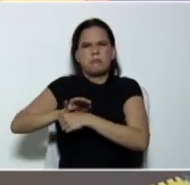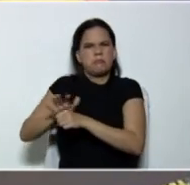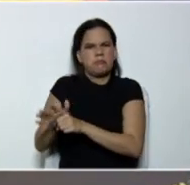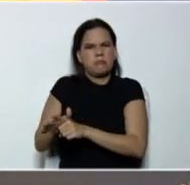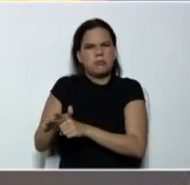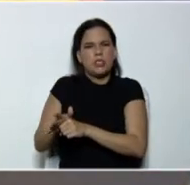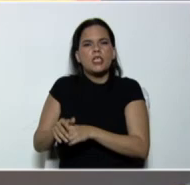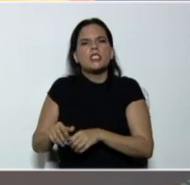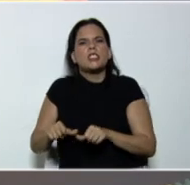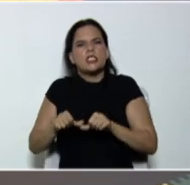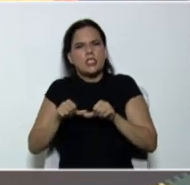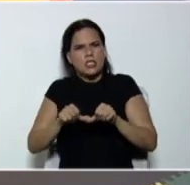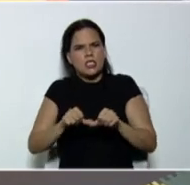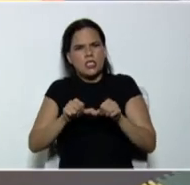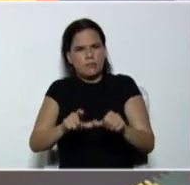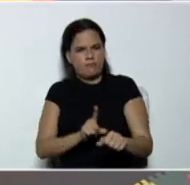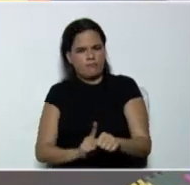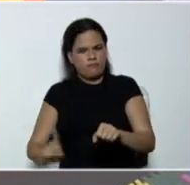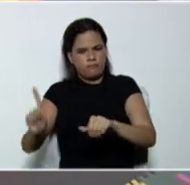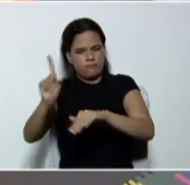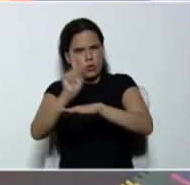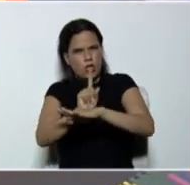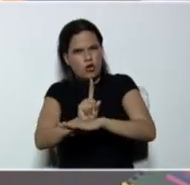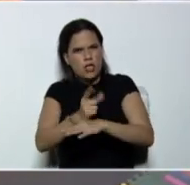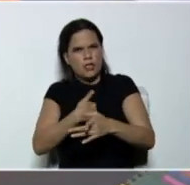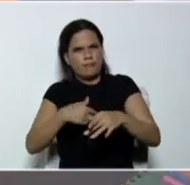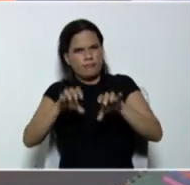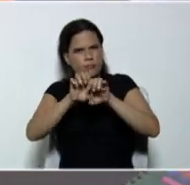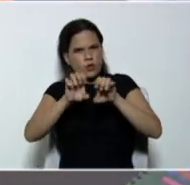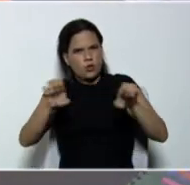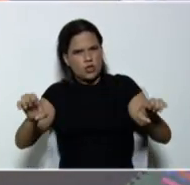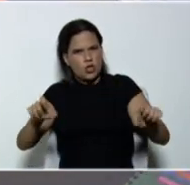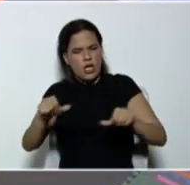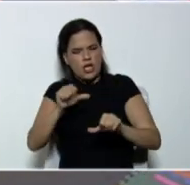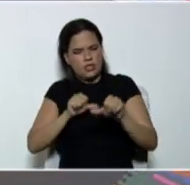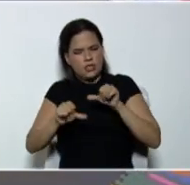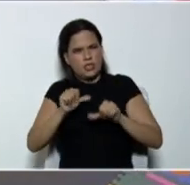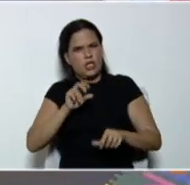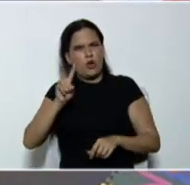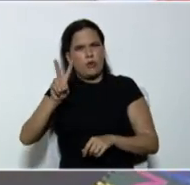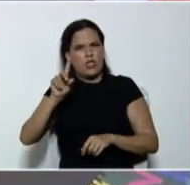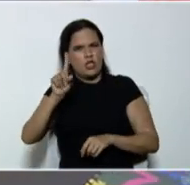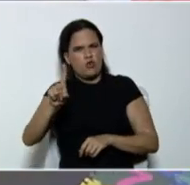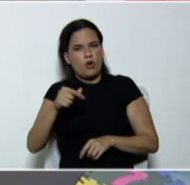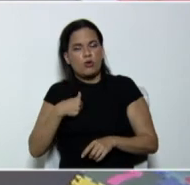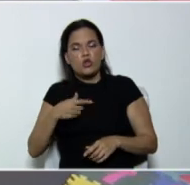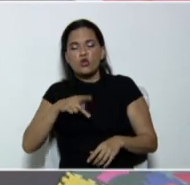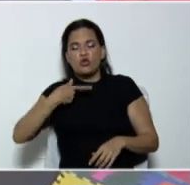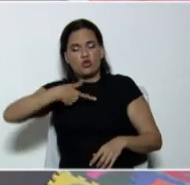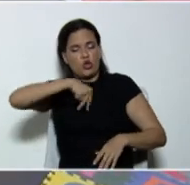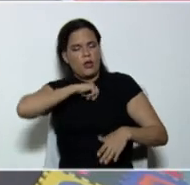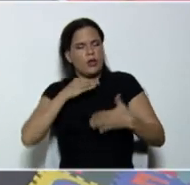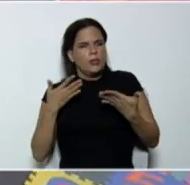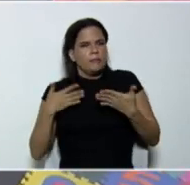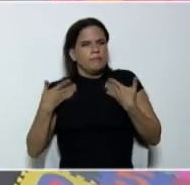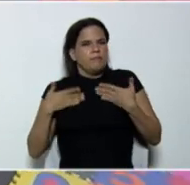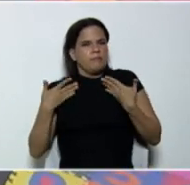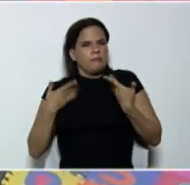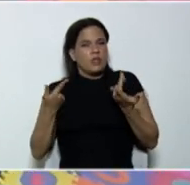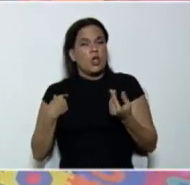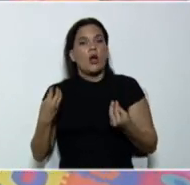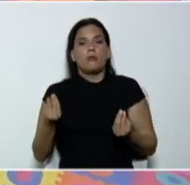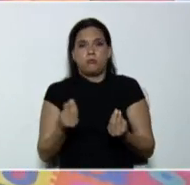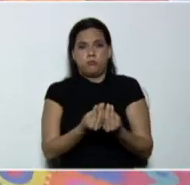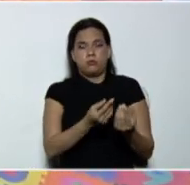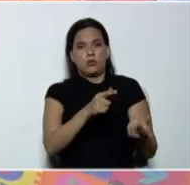ser protagonistas de la vanguardia educativa en el siglo XXI. Por eso nosotros estamos muy contentos de que nos hayan